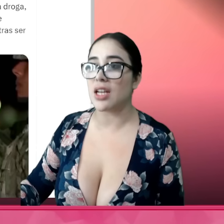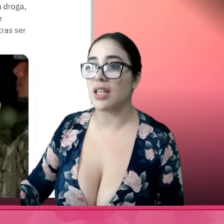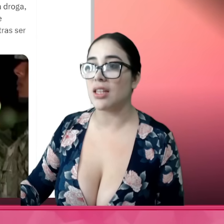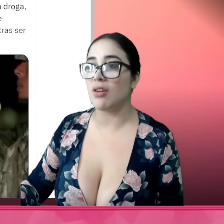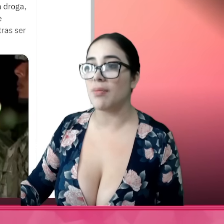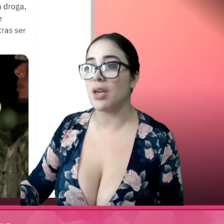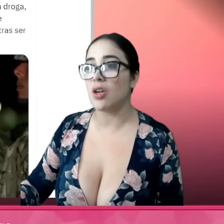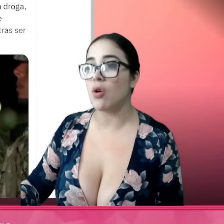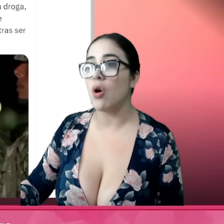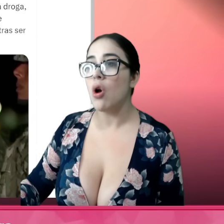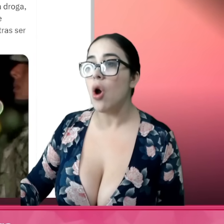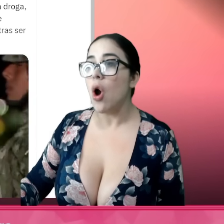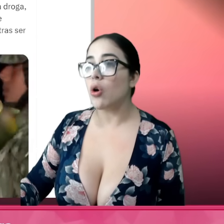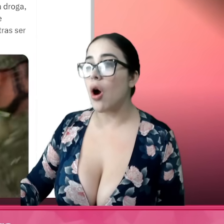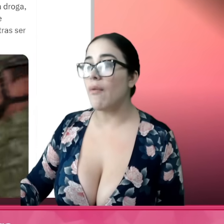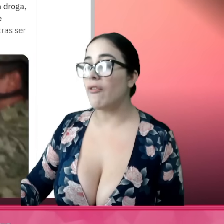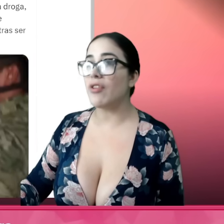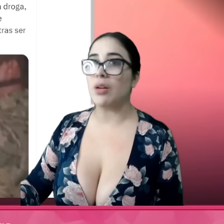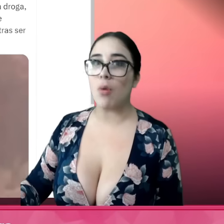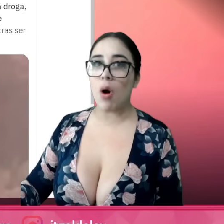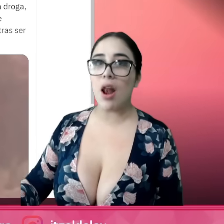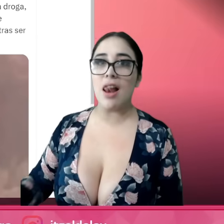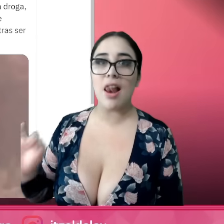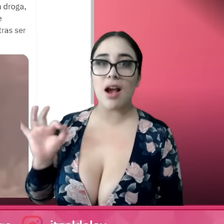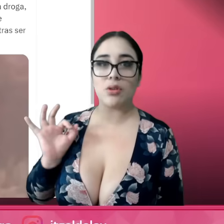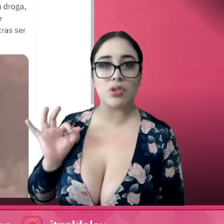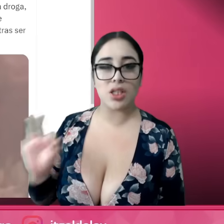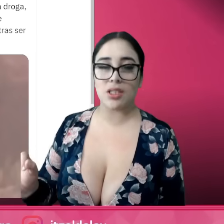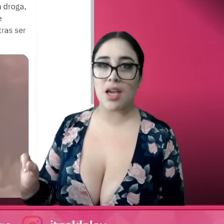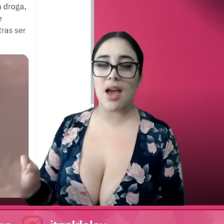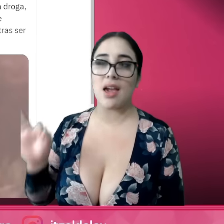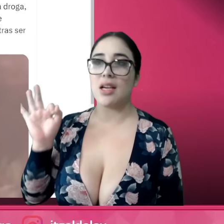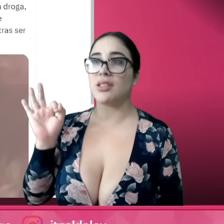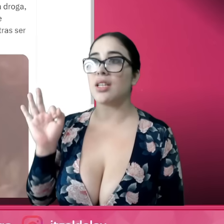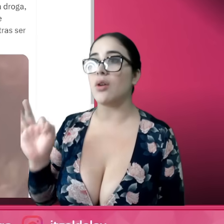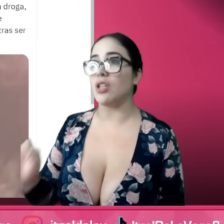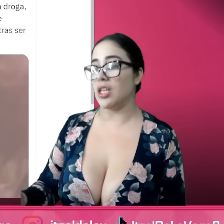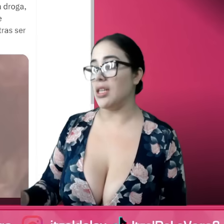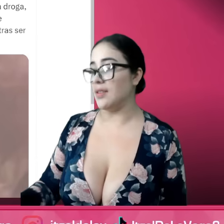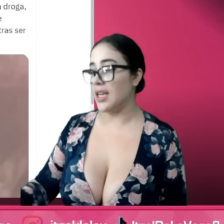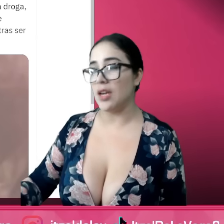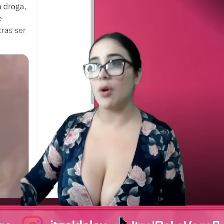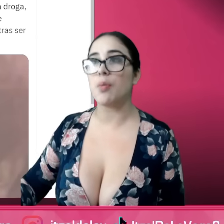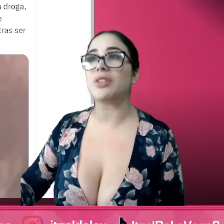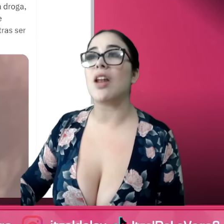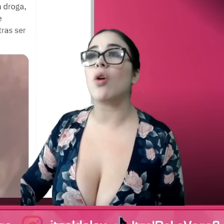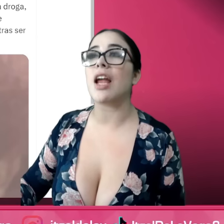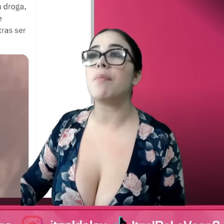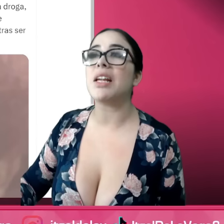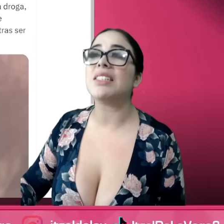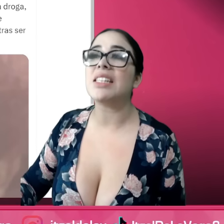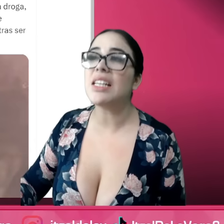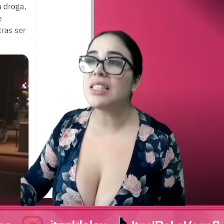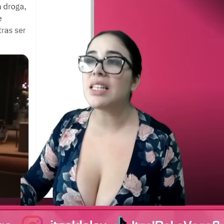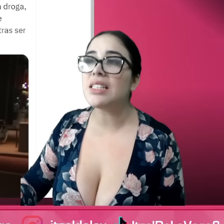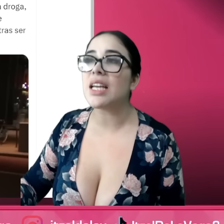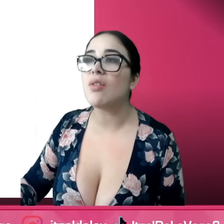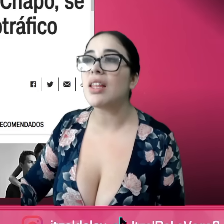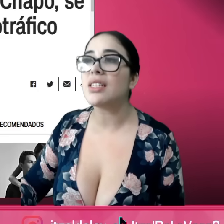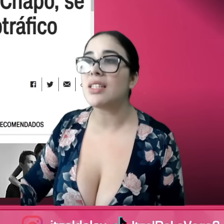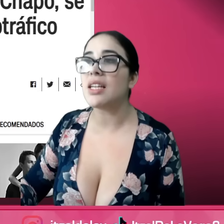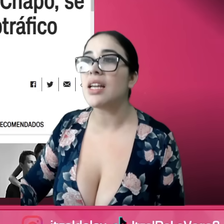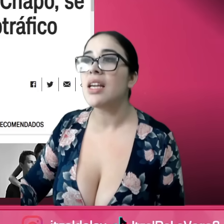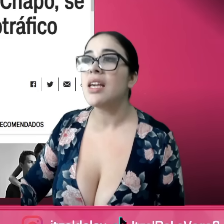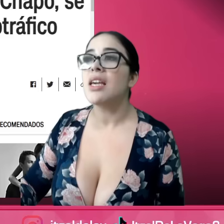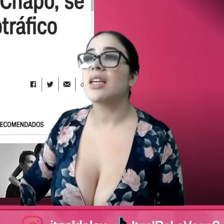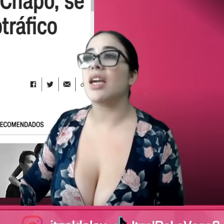ser extraditado de México, confirmó la justicia estadounidense. Y bueno, pues a lo que el presidente salió